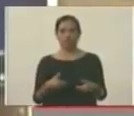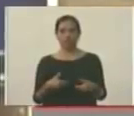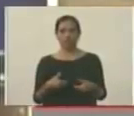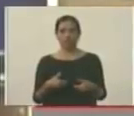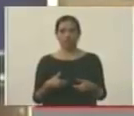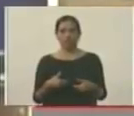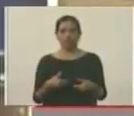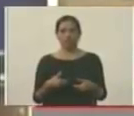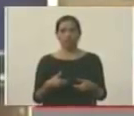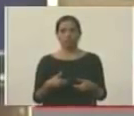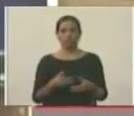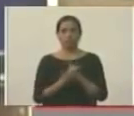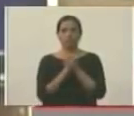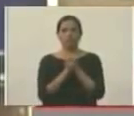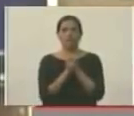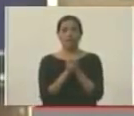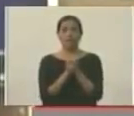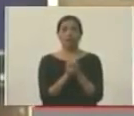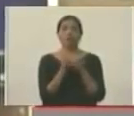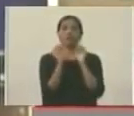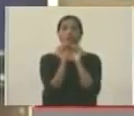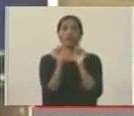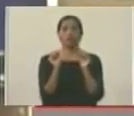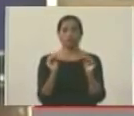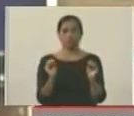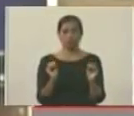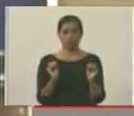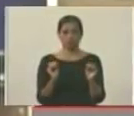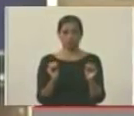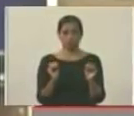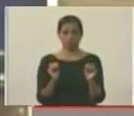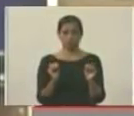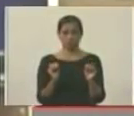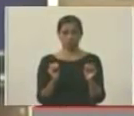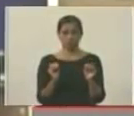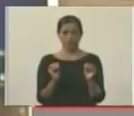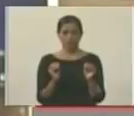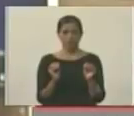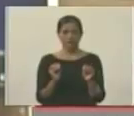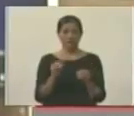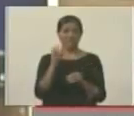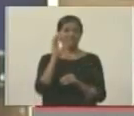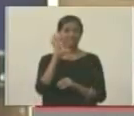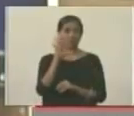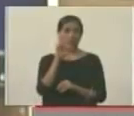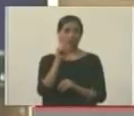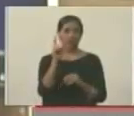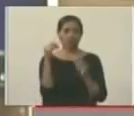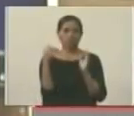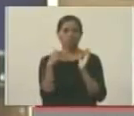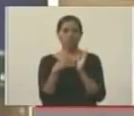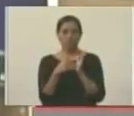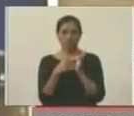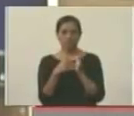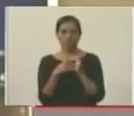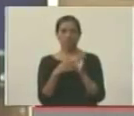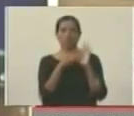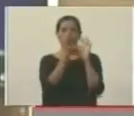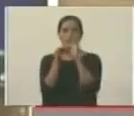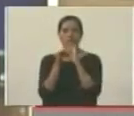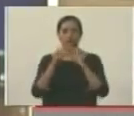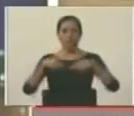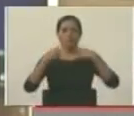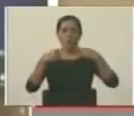compañero, y le hago un llamado a las 51.000 unidades populares de